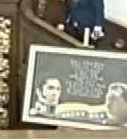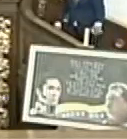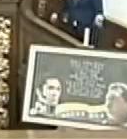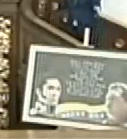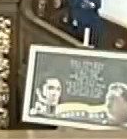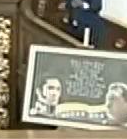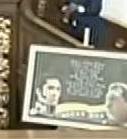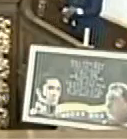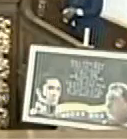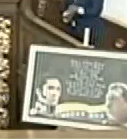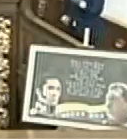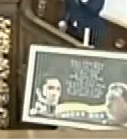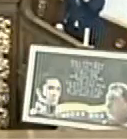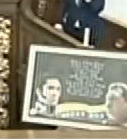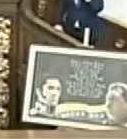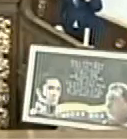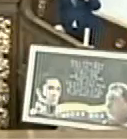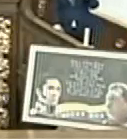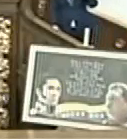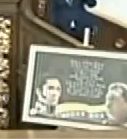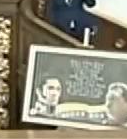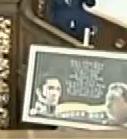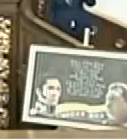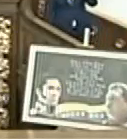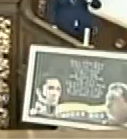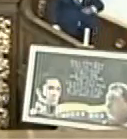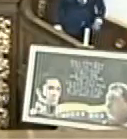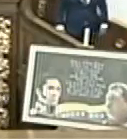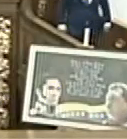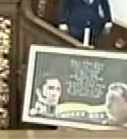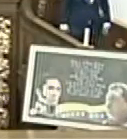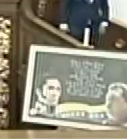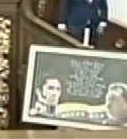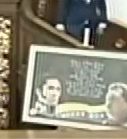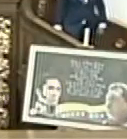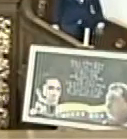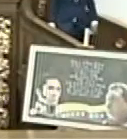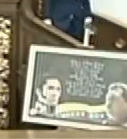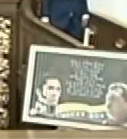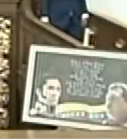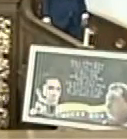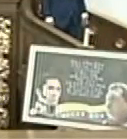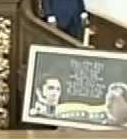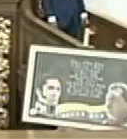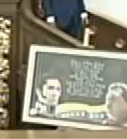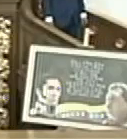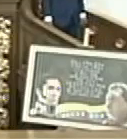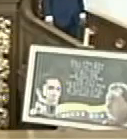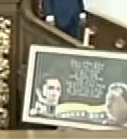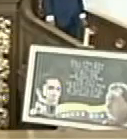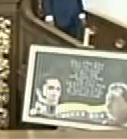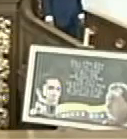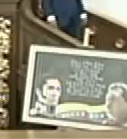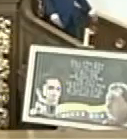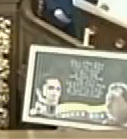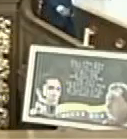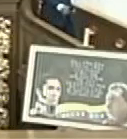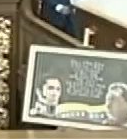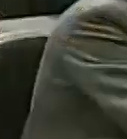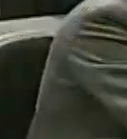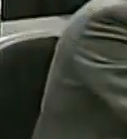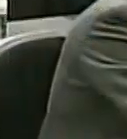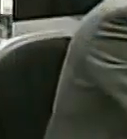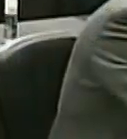Luego de este pequeño momento que se tomó la comisión especial designada por el presidente del